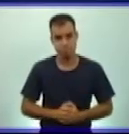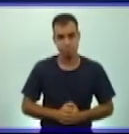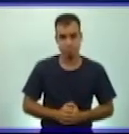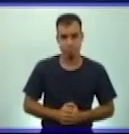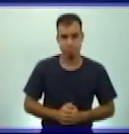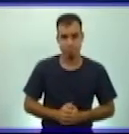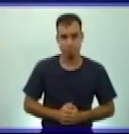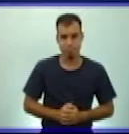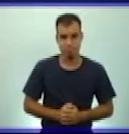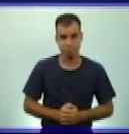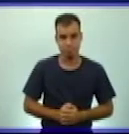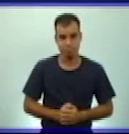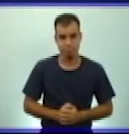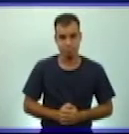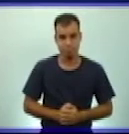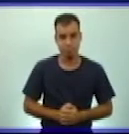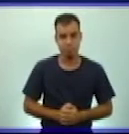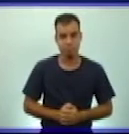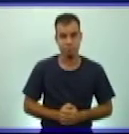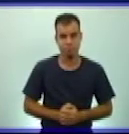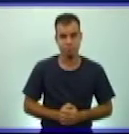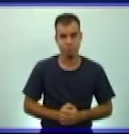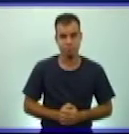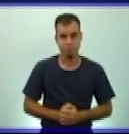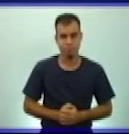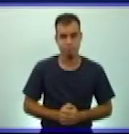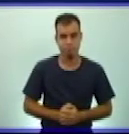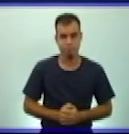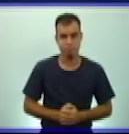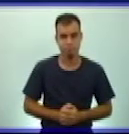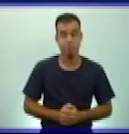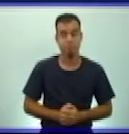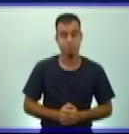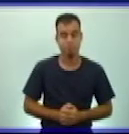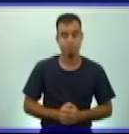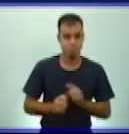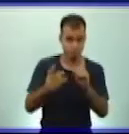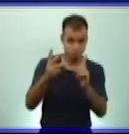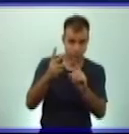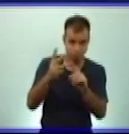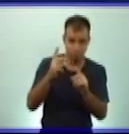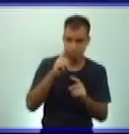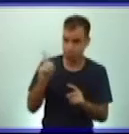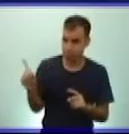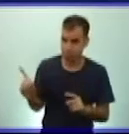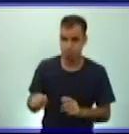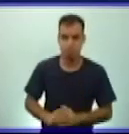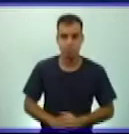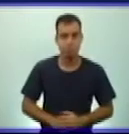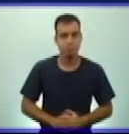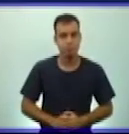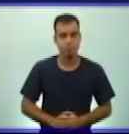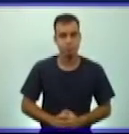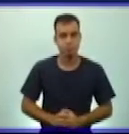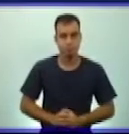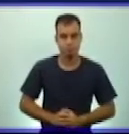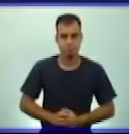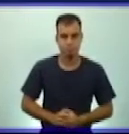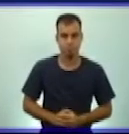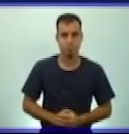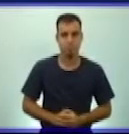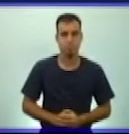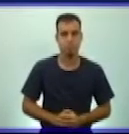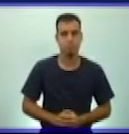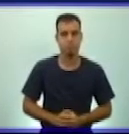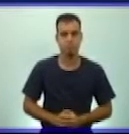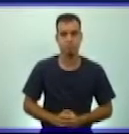y eficiencia energética, así como argumentar la importancia de la necesidad del ahorro